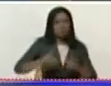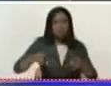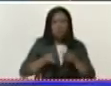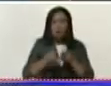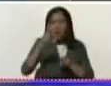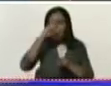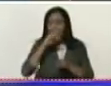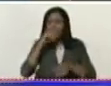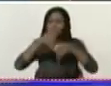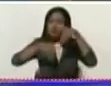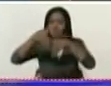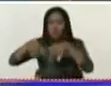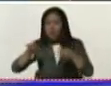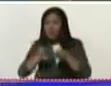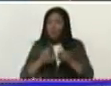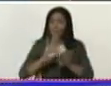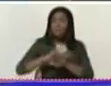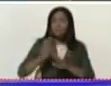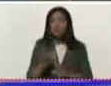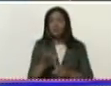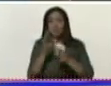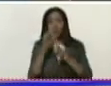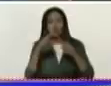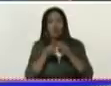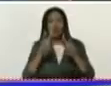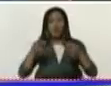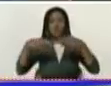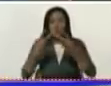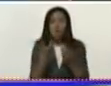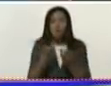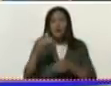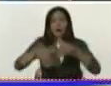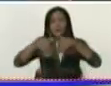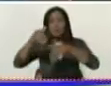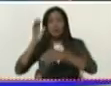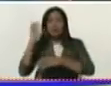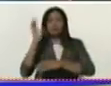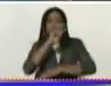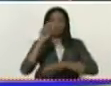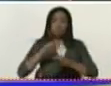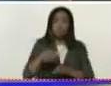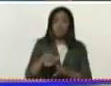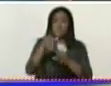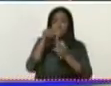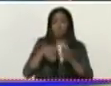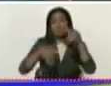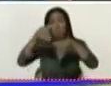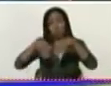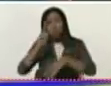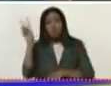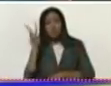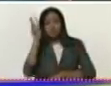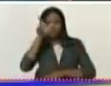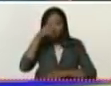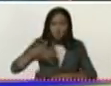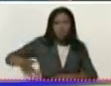año electoral, porque se elige la nueva Asamblea Nacional con el voto del pueblo de Venezuela.